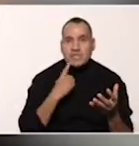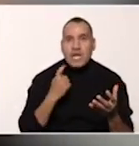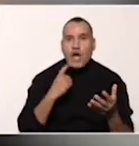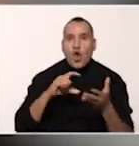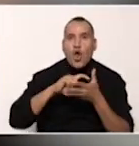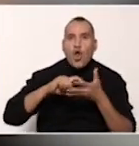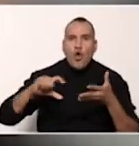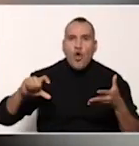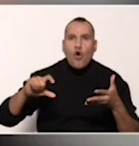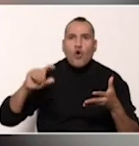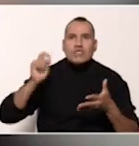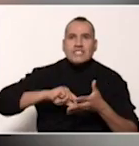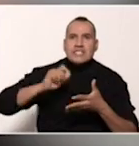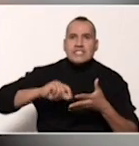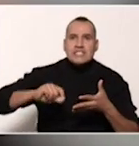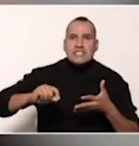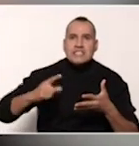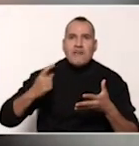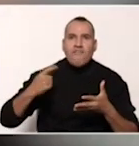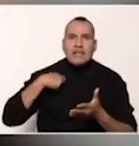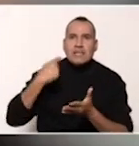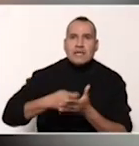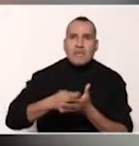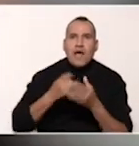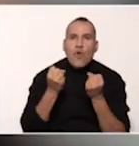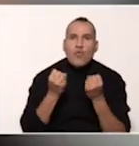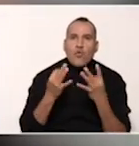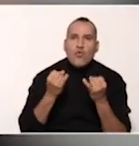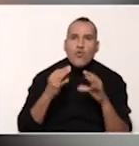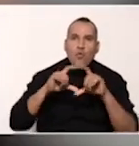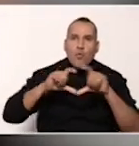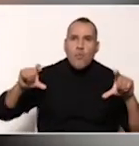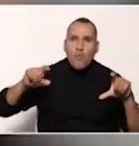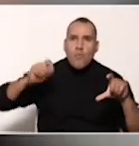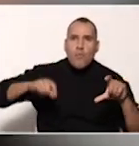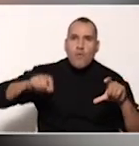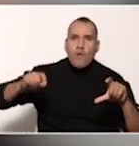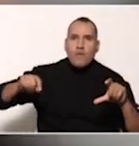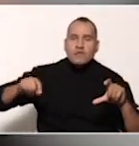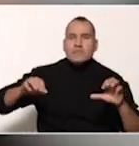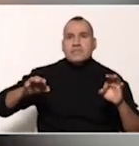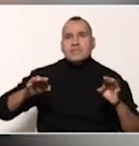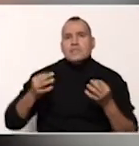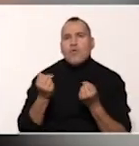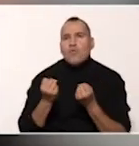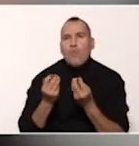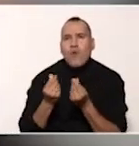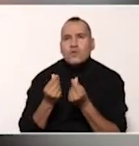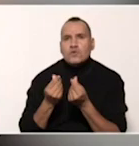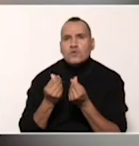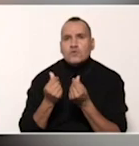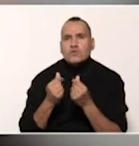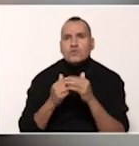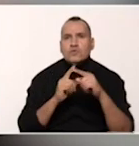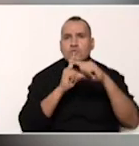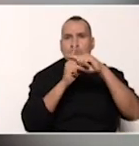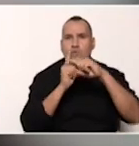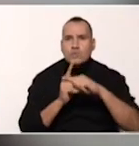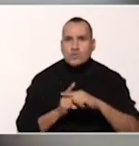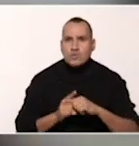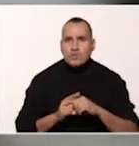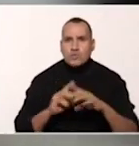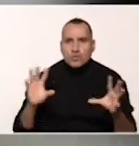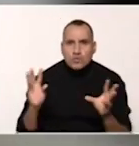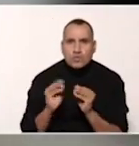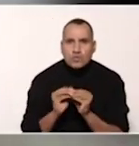pendientes de pago. Aquí están los números de cheque y los montos, que nos daría un total. Así quedamos